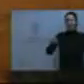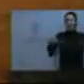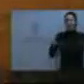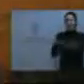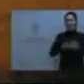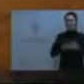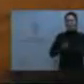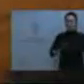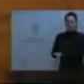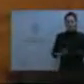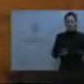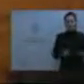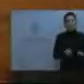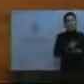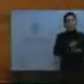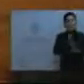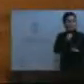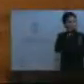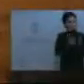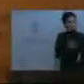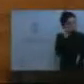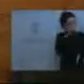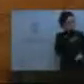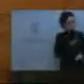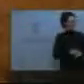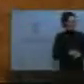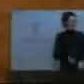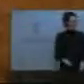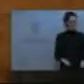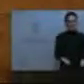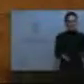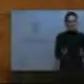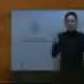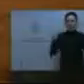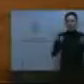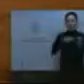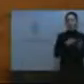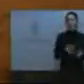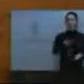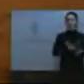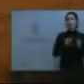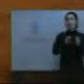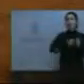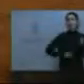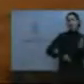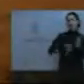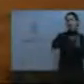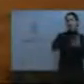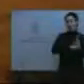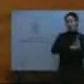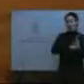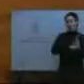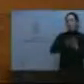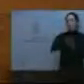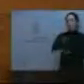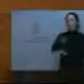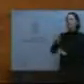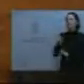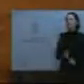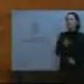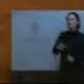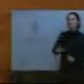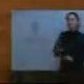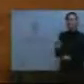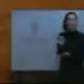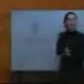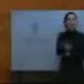por qué extrañarle. Ya cuando elaboraron el marco de actuación no contaron con los profesionales. Y tengo que decirle